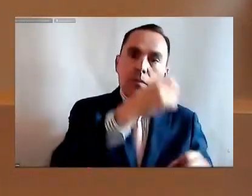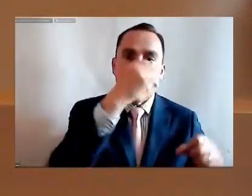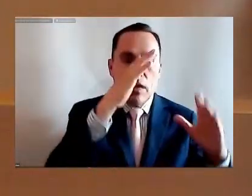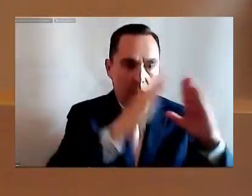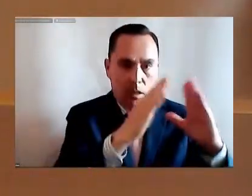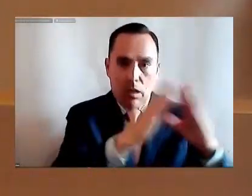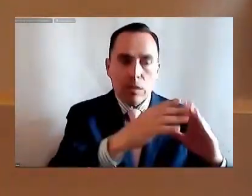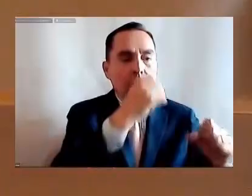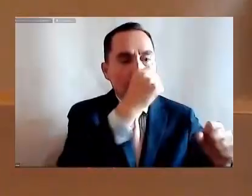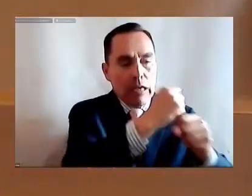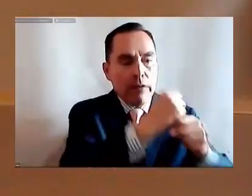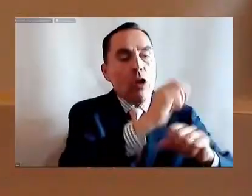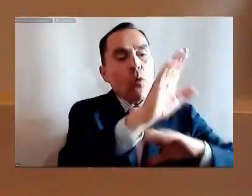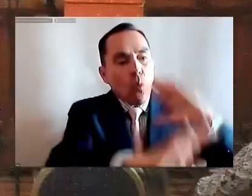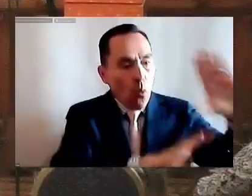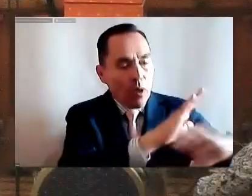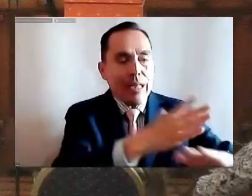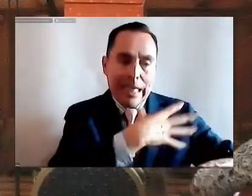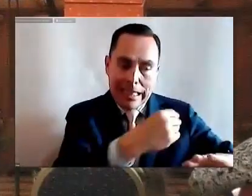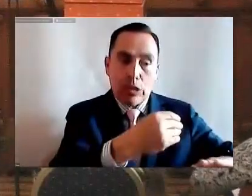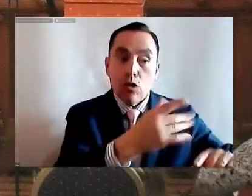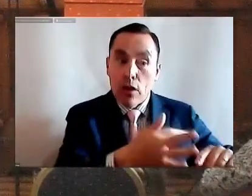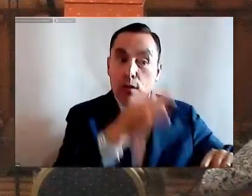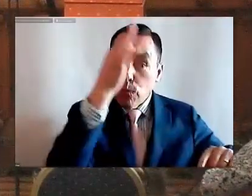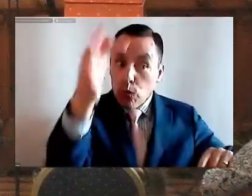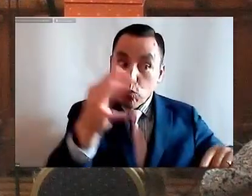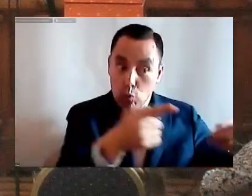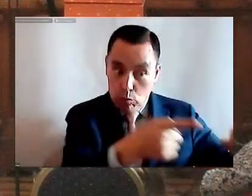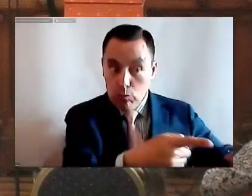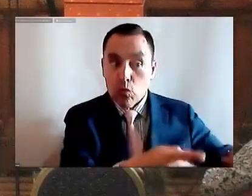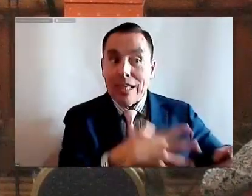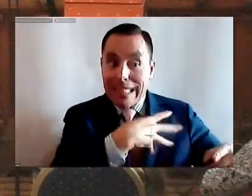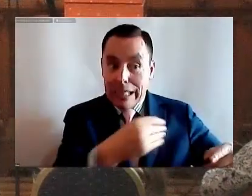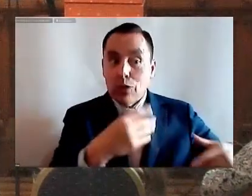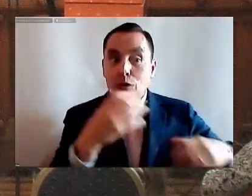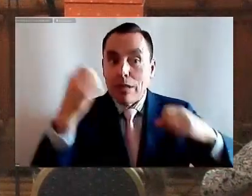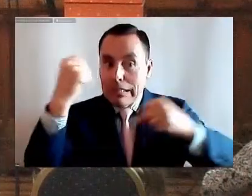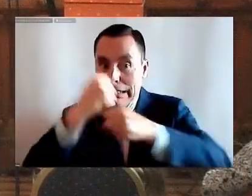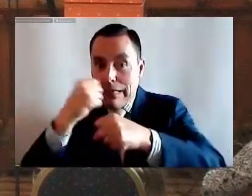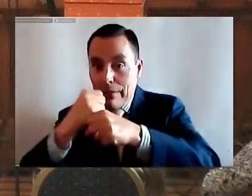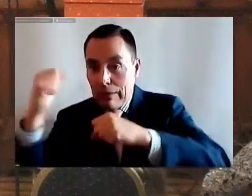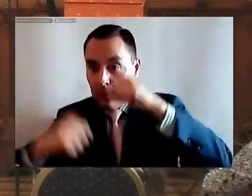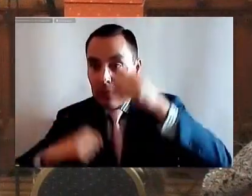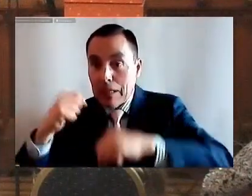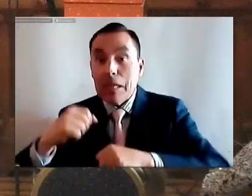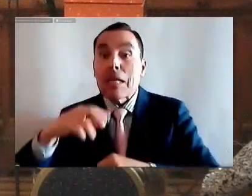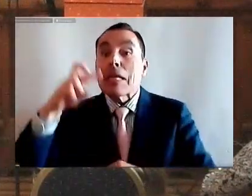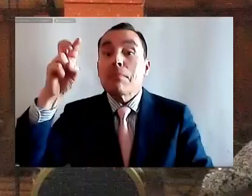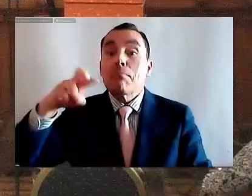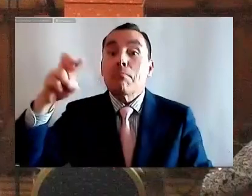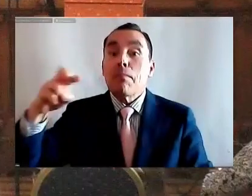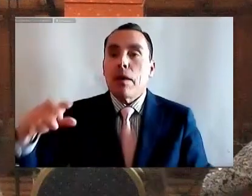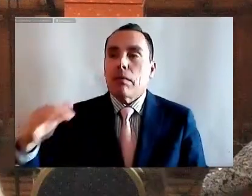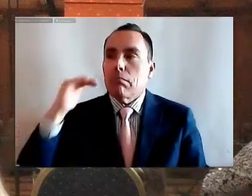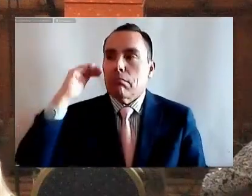trabajar gratuitamente, y claro, aumentaba la dominación del padre familia del marido. Y padre familia,